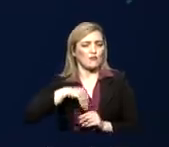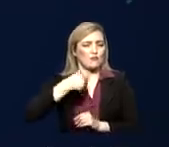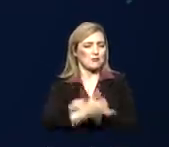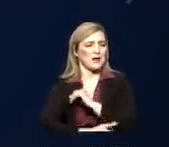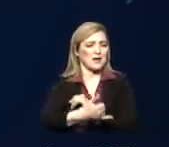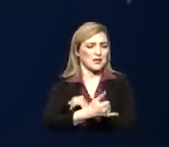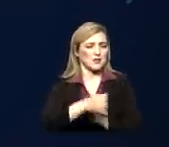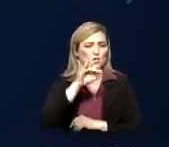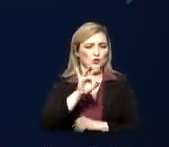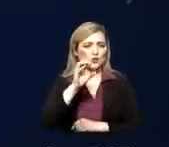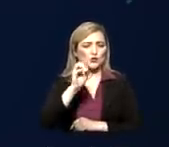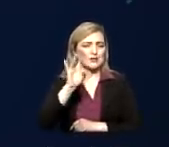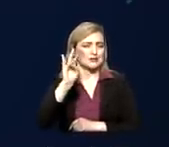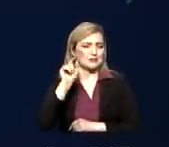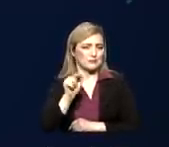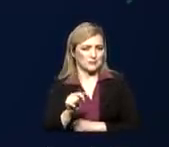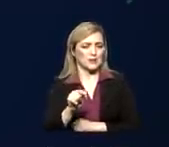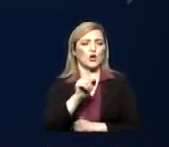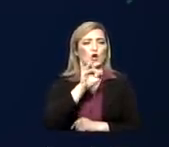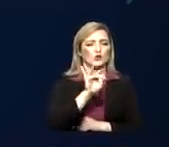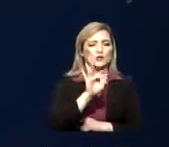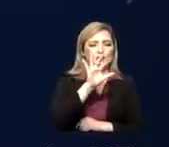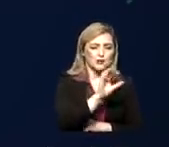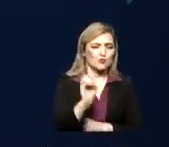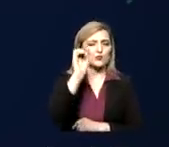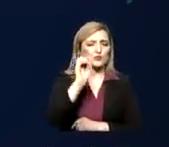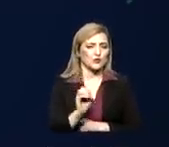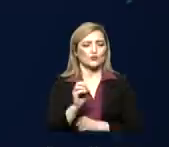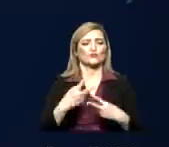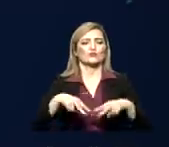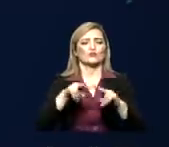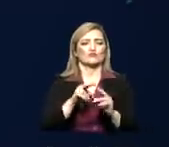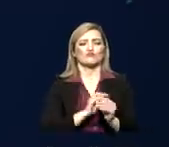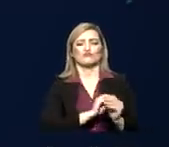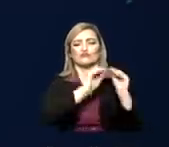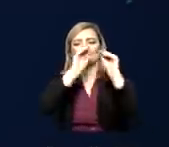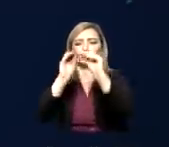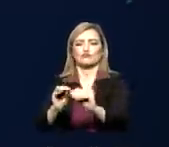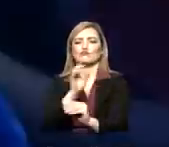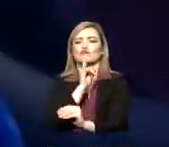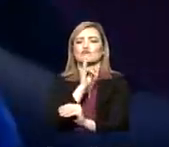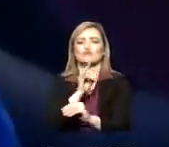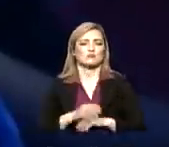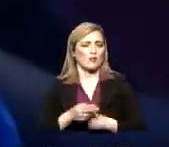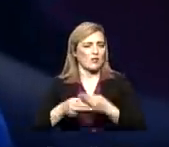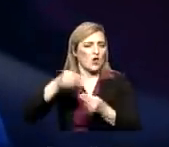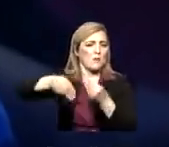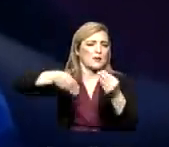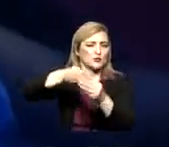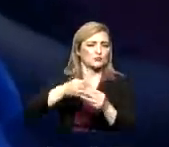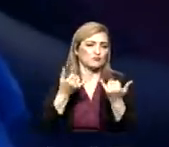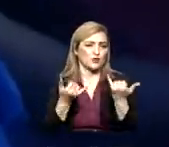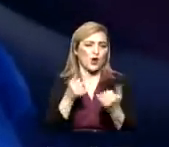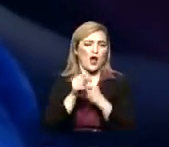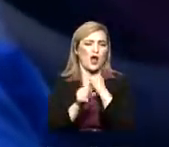país $807,000. El 85% de este monto se fue a Estados Unidos. Y hoy, este hombre